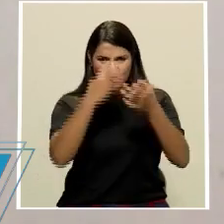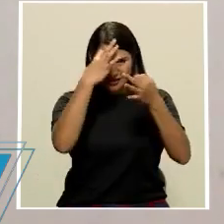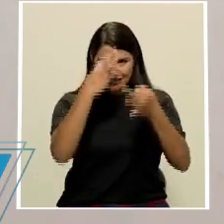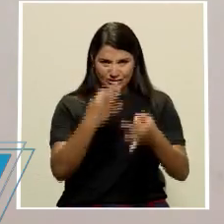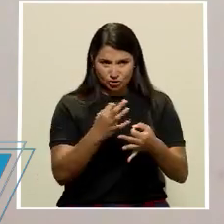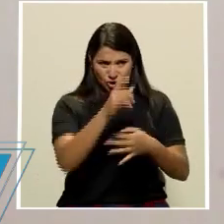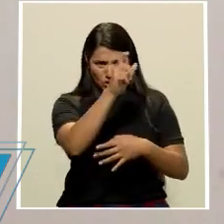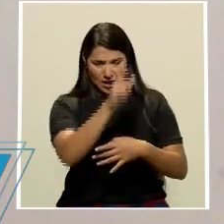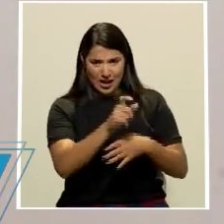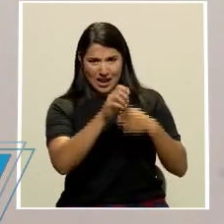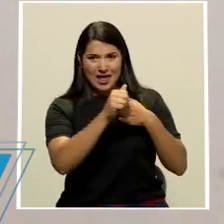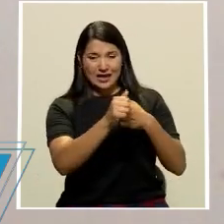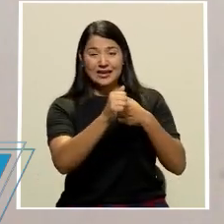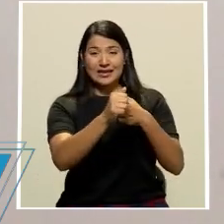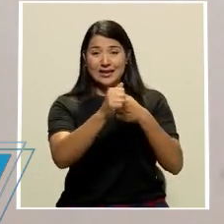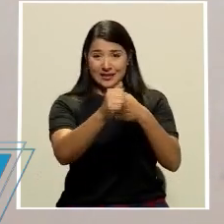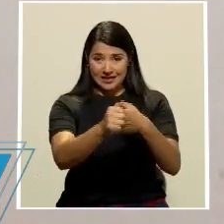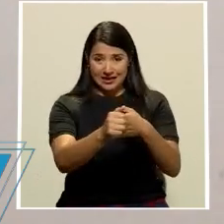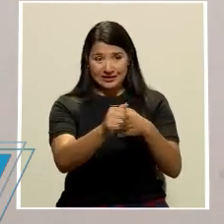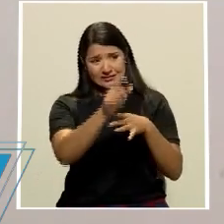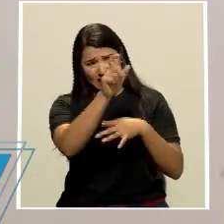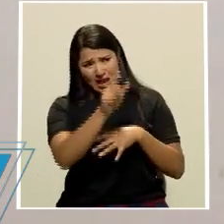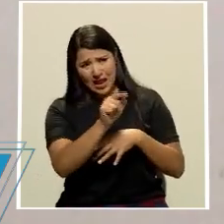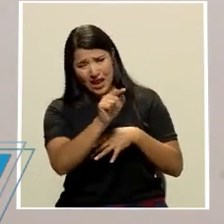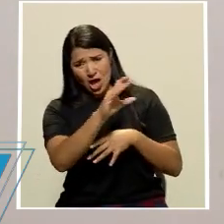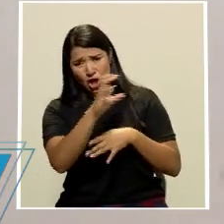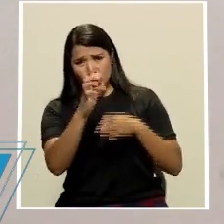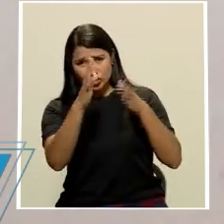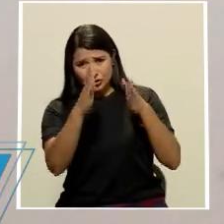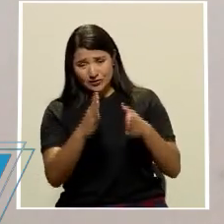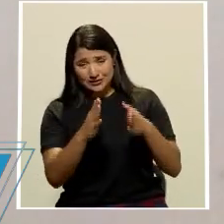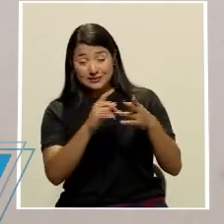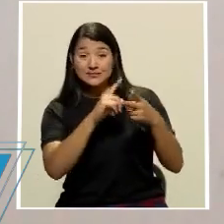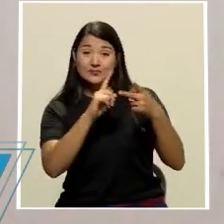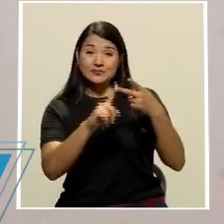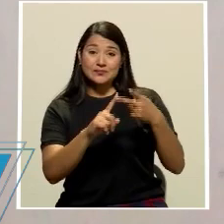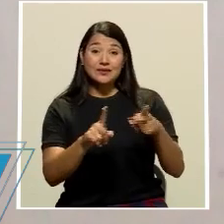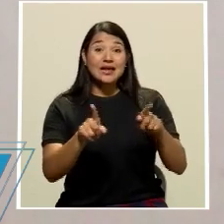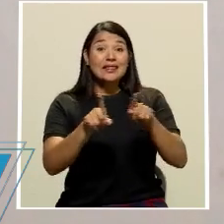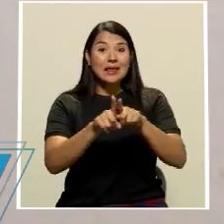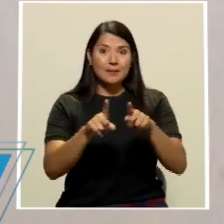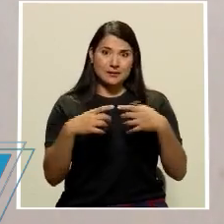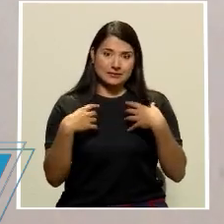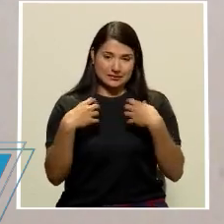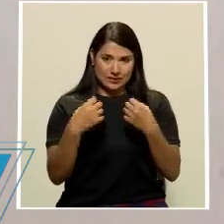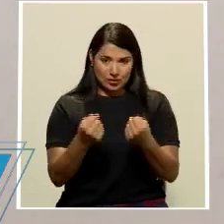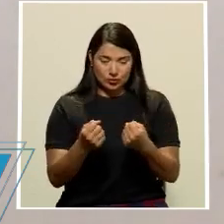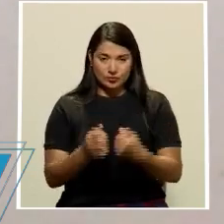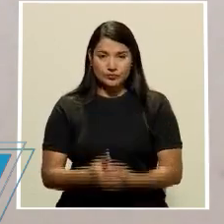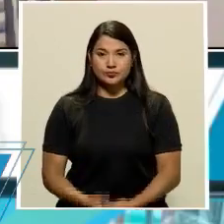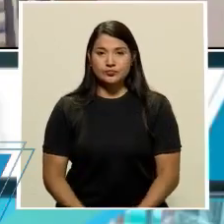líder. Tiene características nacionalistas y en este caso además hay que sumar el tema de la salud.